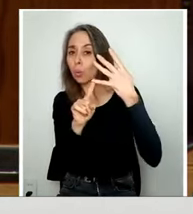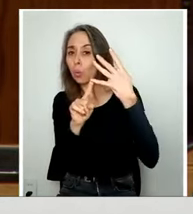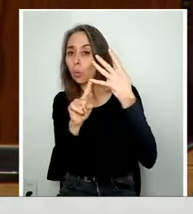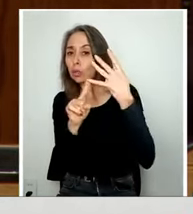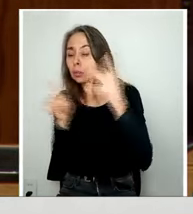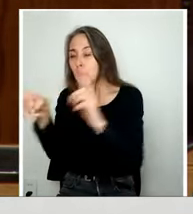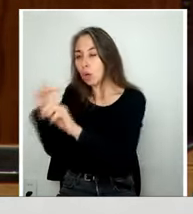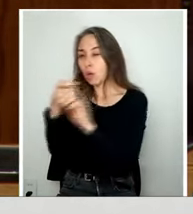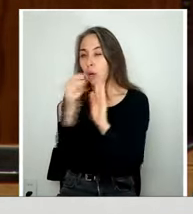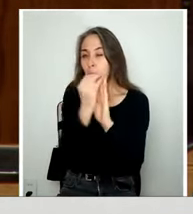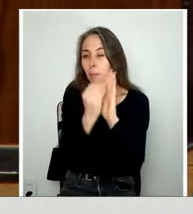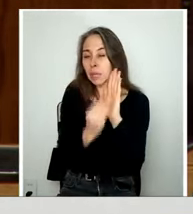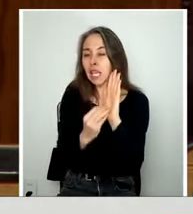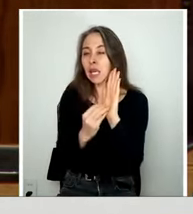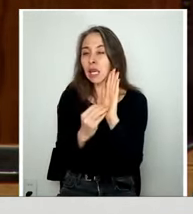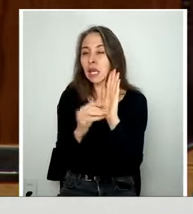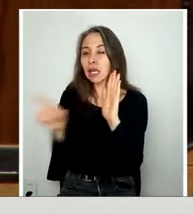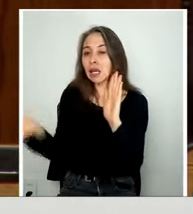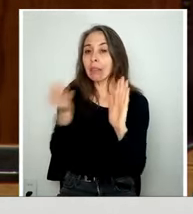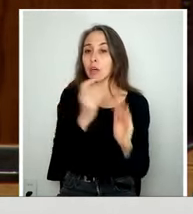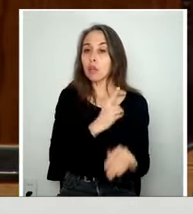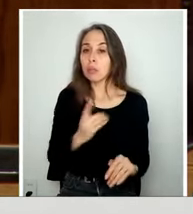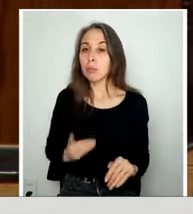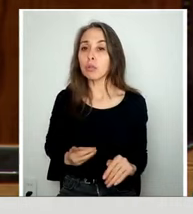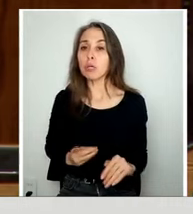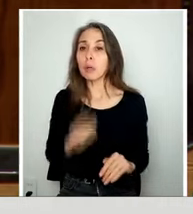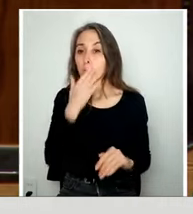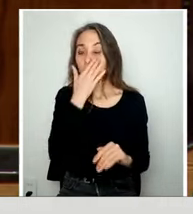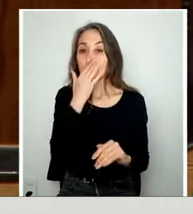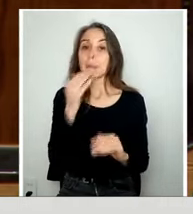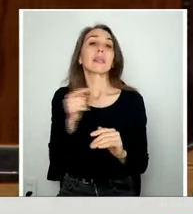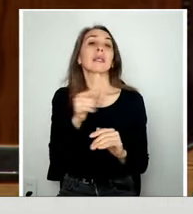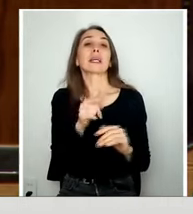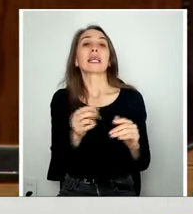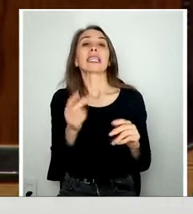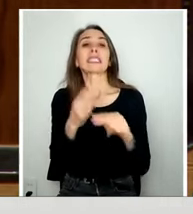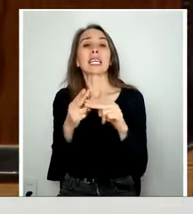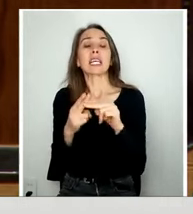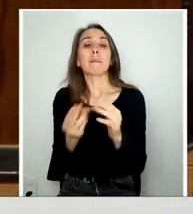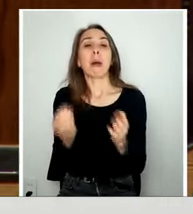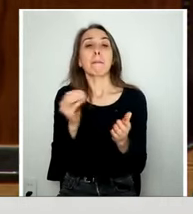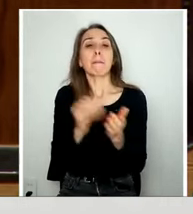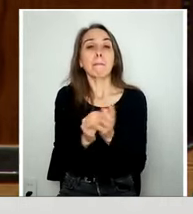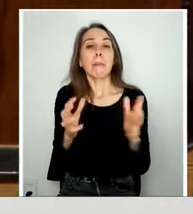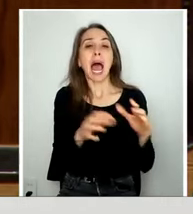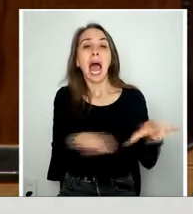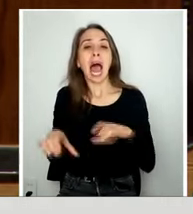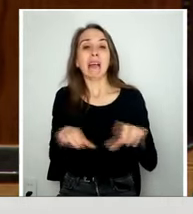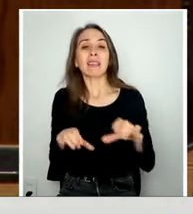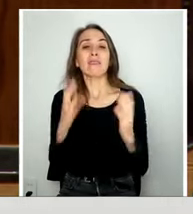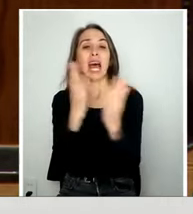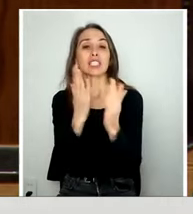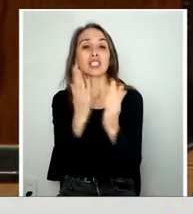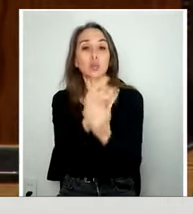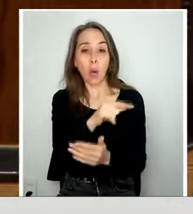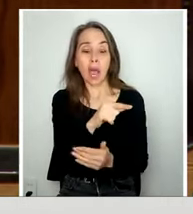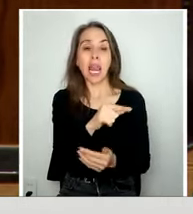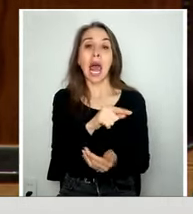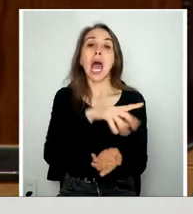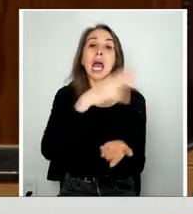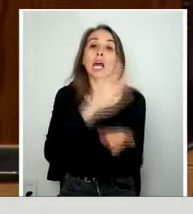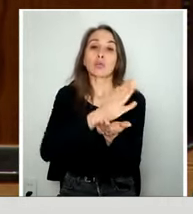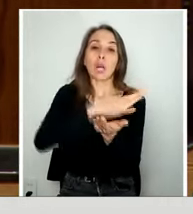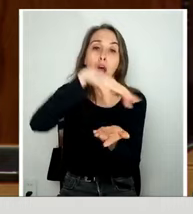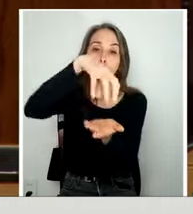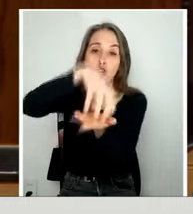a señalar dice relación con ampliar la actividad escolar efectivamente tanto desde el ámbito comunal regional para